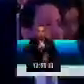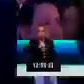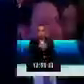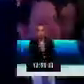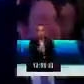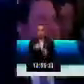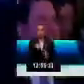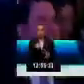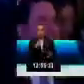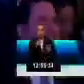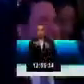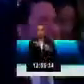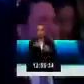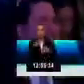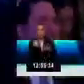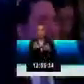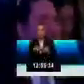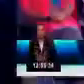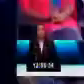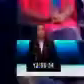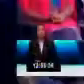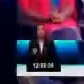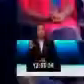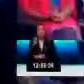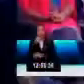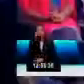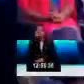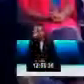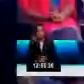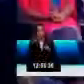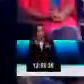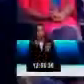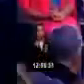solicitará la colaboración de Estados Unidos, Colombia, Perú y Brasil. Cristian Hidalgo, TC Televisión.